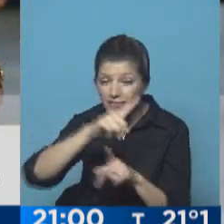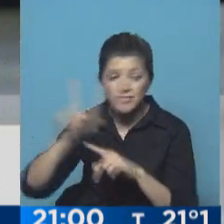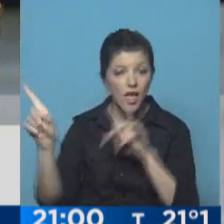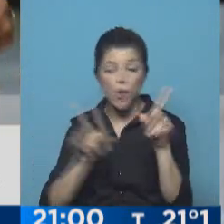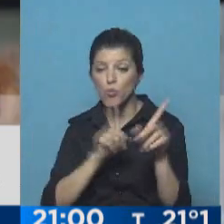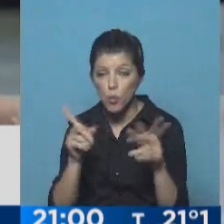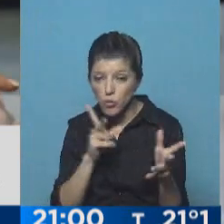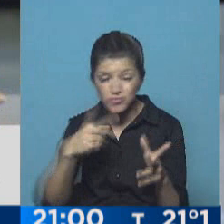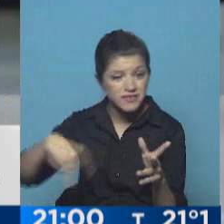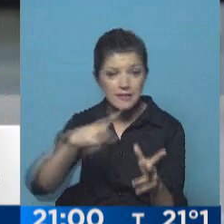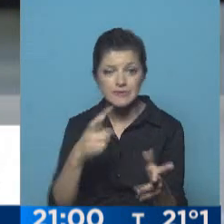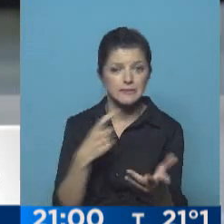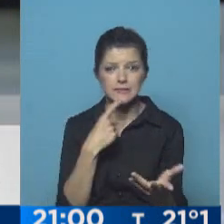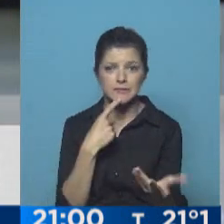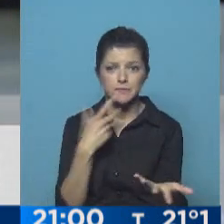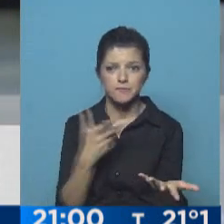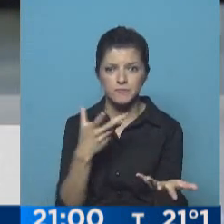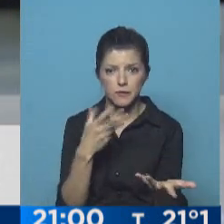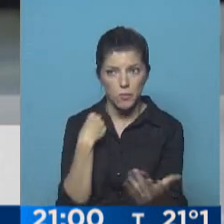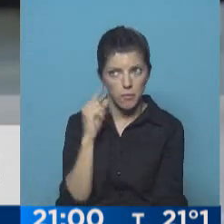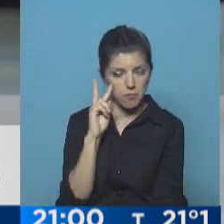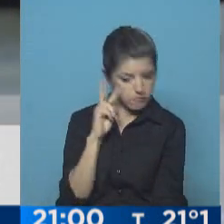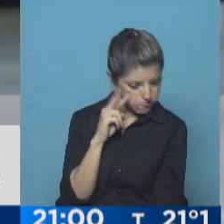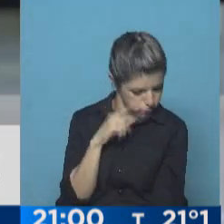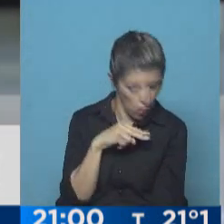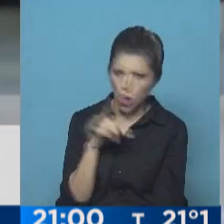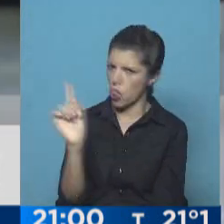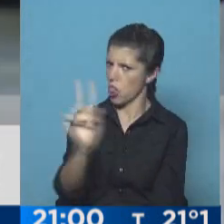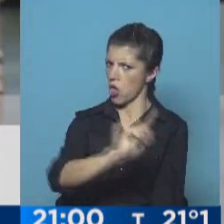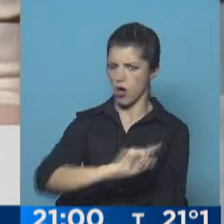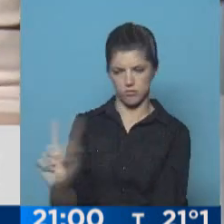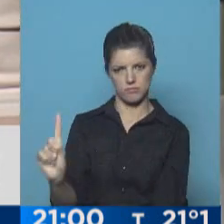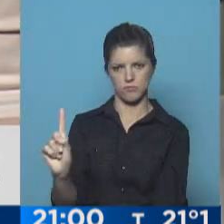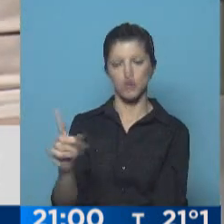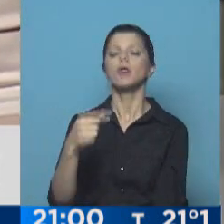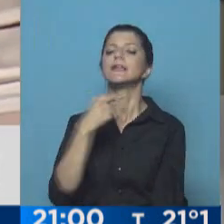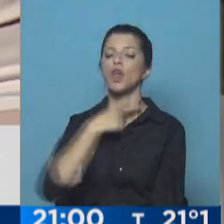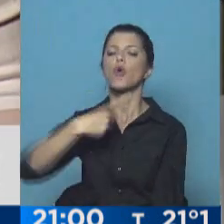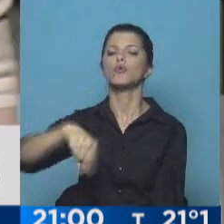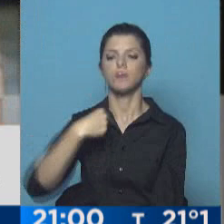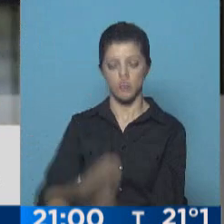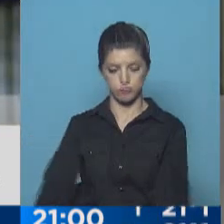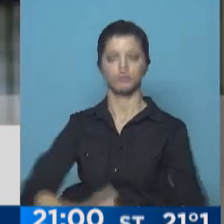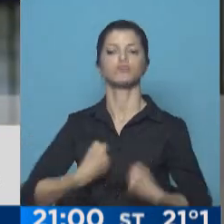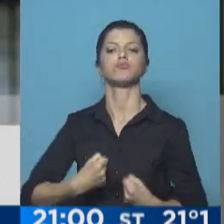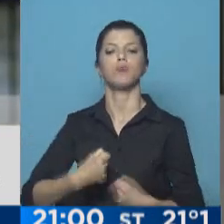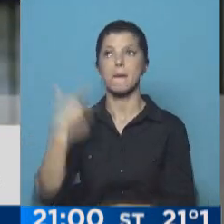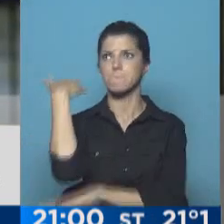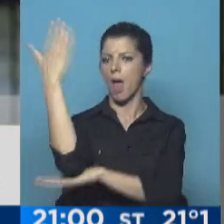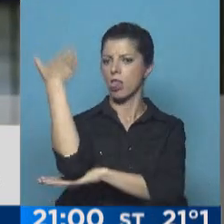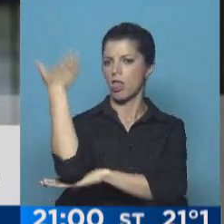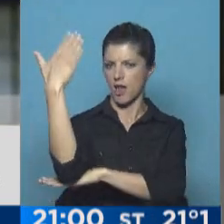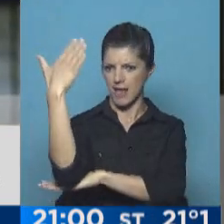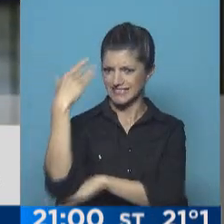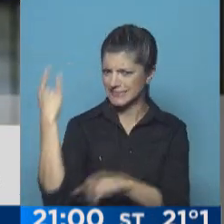ustedes tenga que bajar la vista ario los quiero siempre con las banderas en